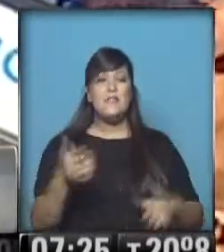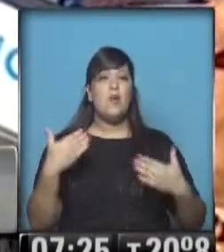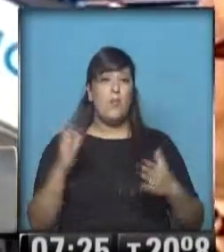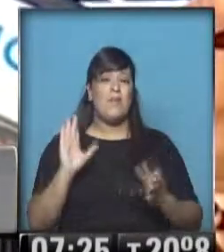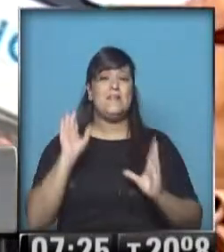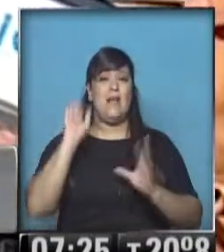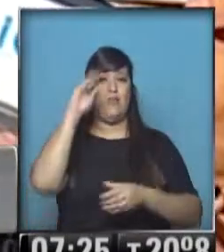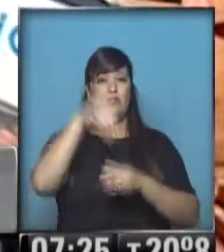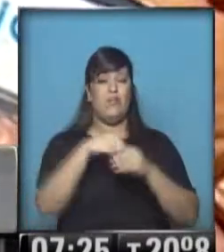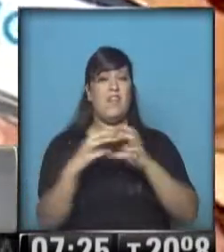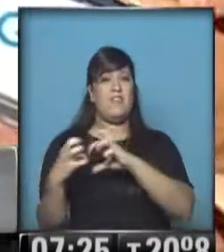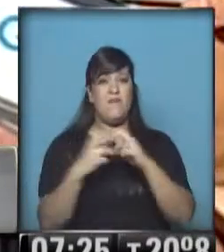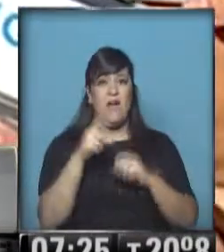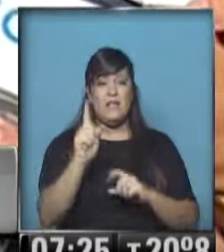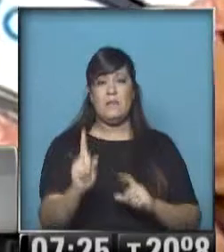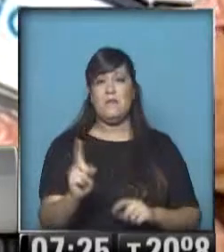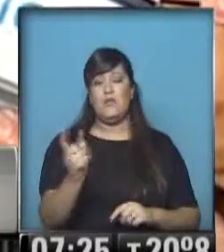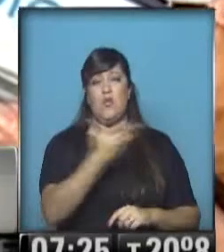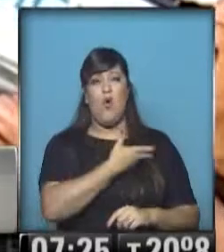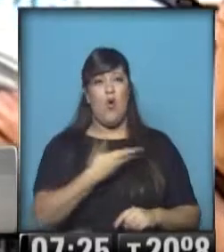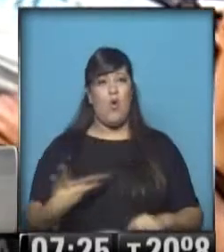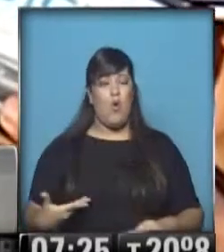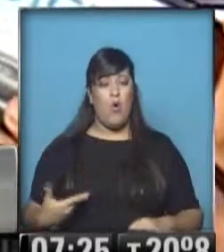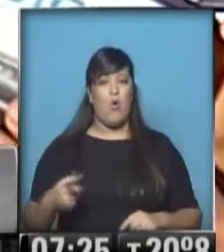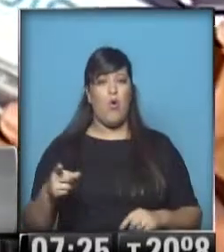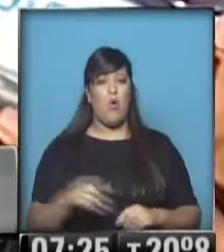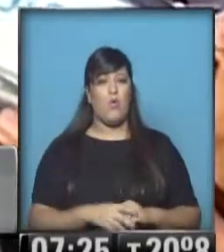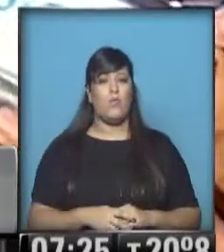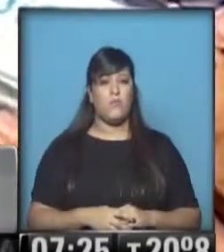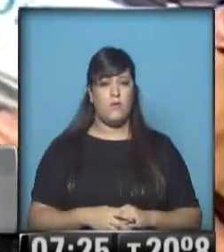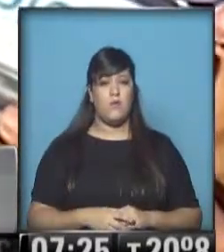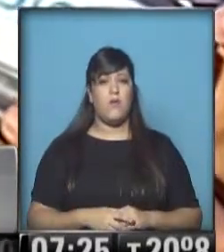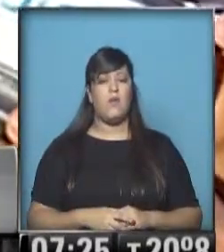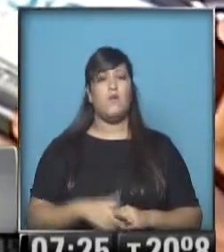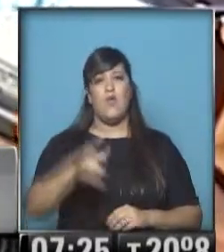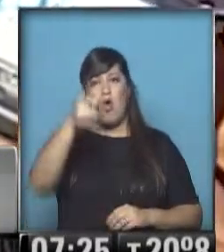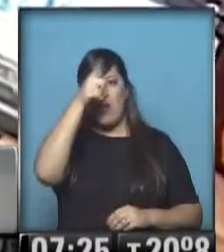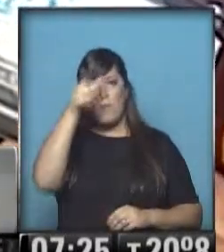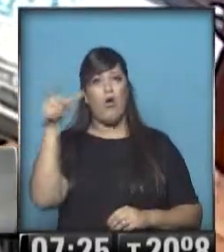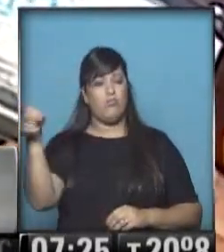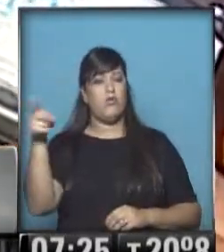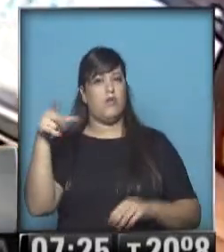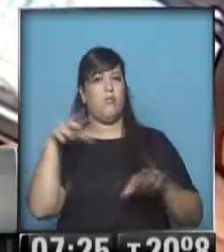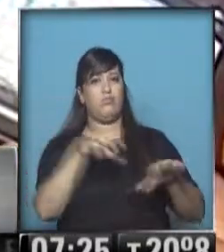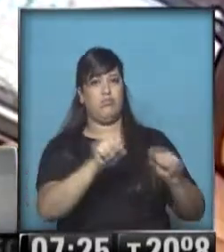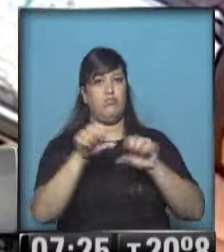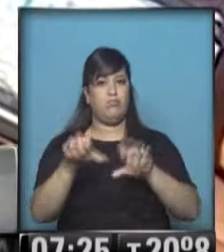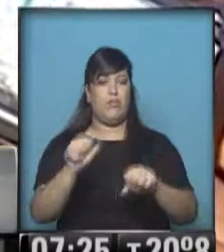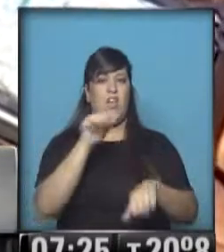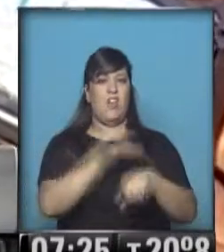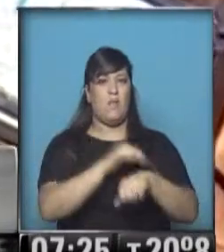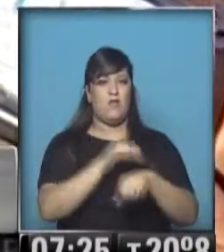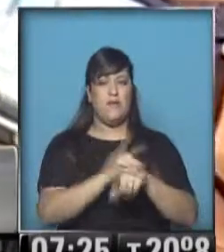de esa discusión, fue nuestra gestión al frente de las fuerzas federales la que detuvo a los dos responsables en esa villa,